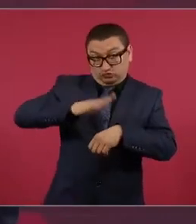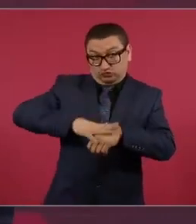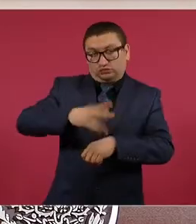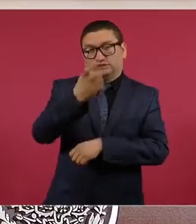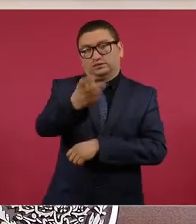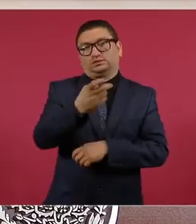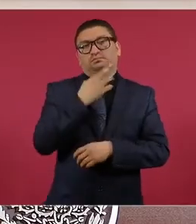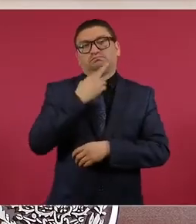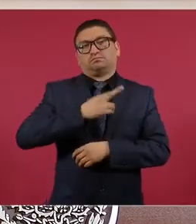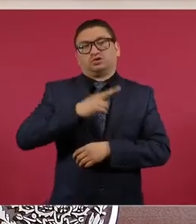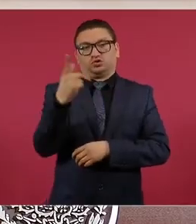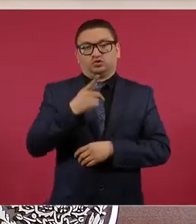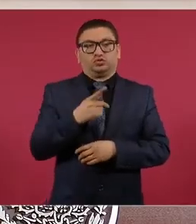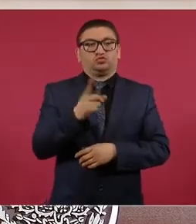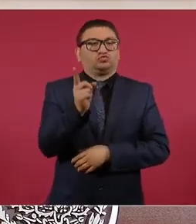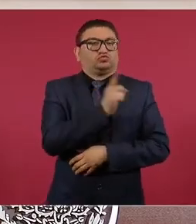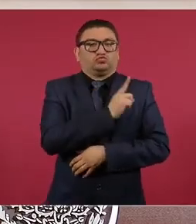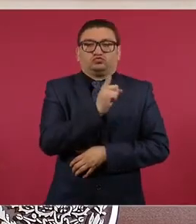eso